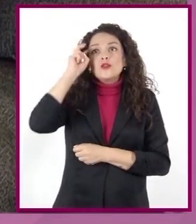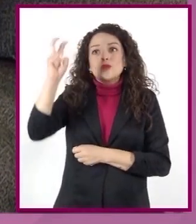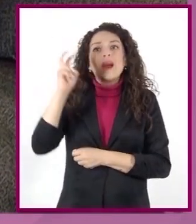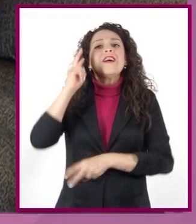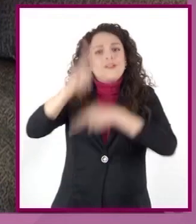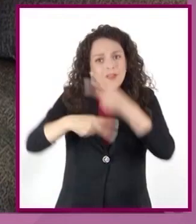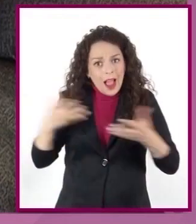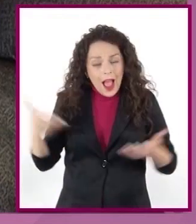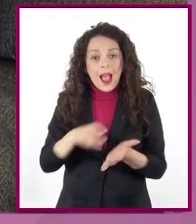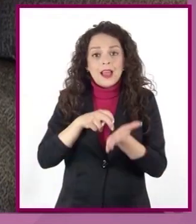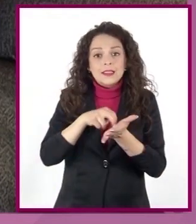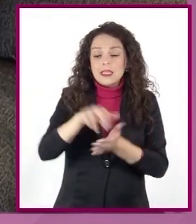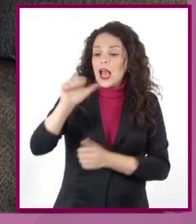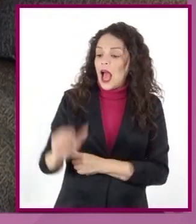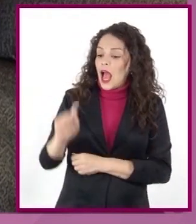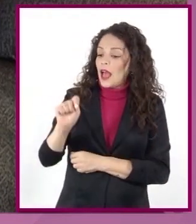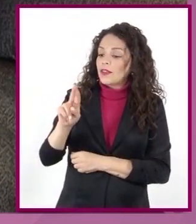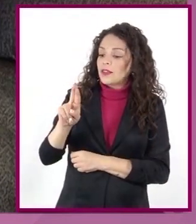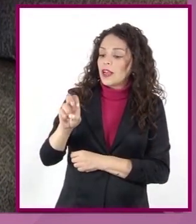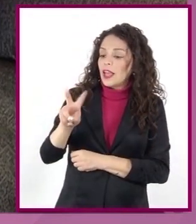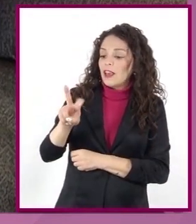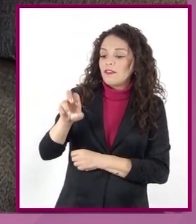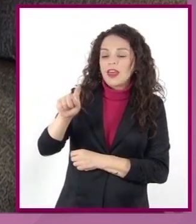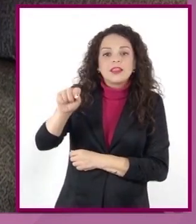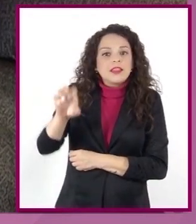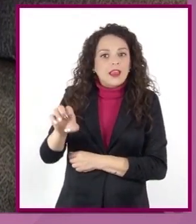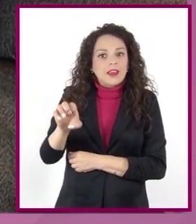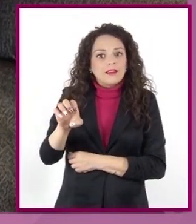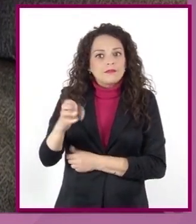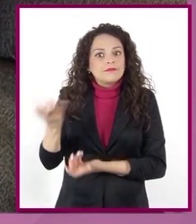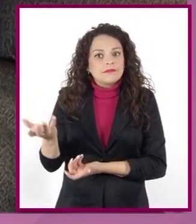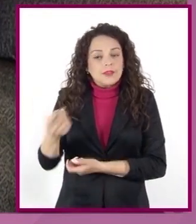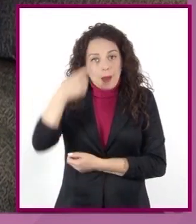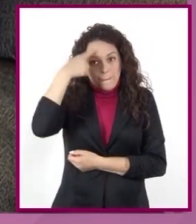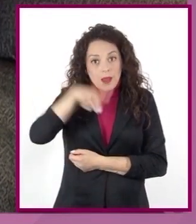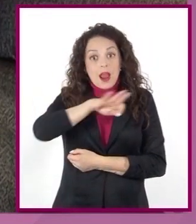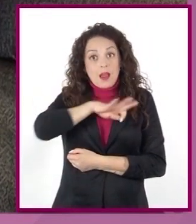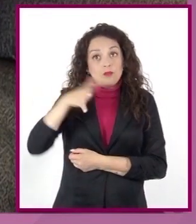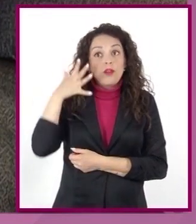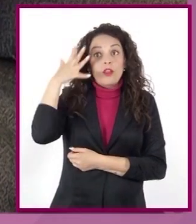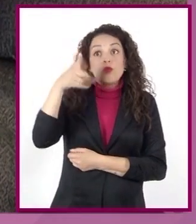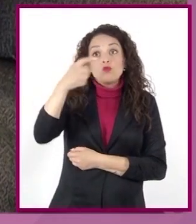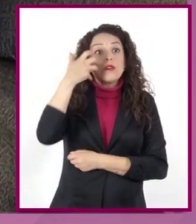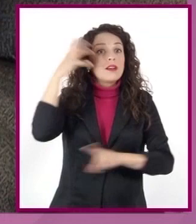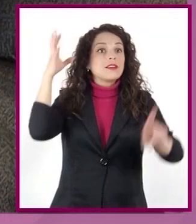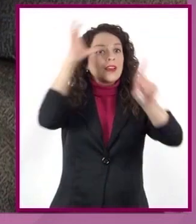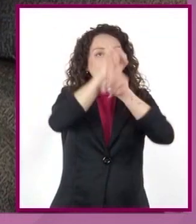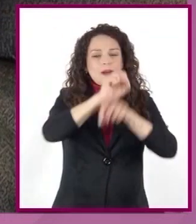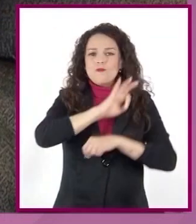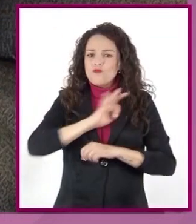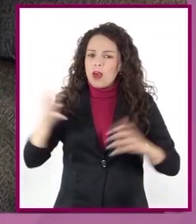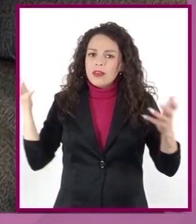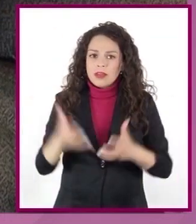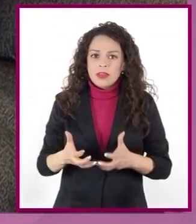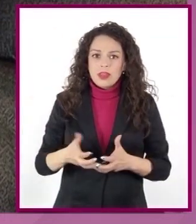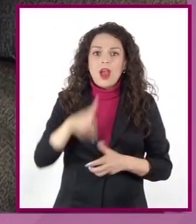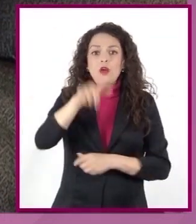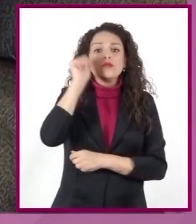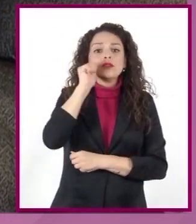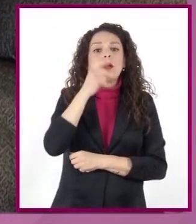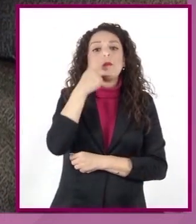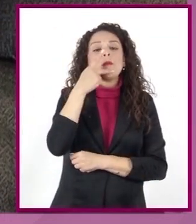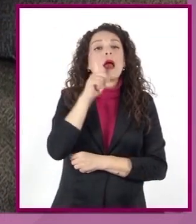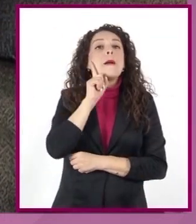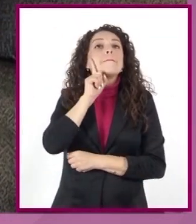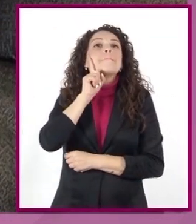vivir, atrévete a intentar hacer realidad las metas que tienes en ti. Y no digas, mañana lo intento,